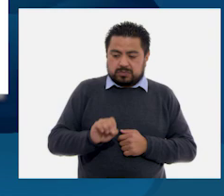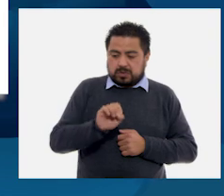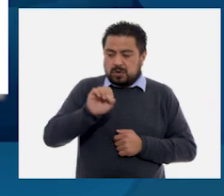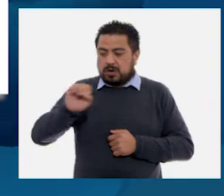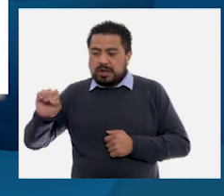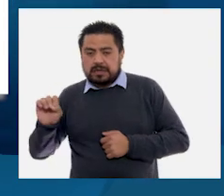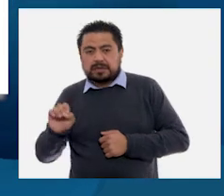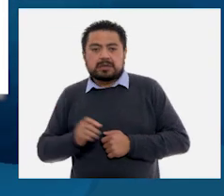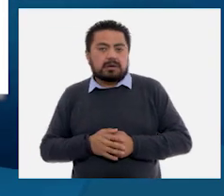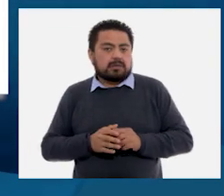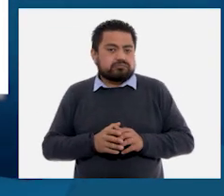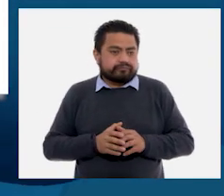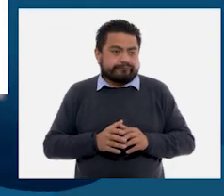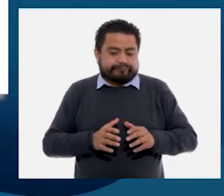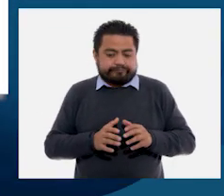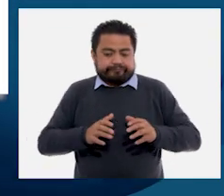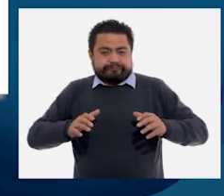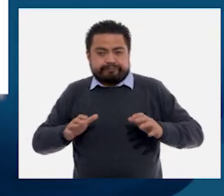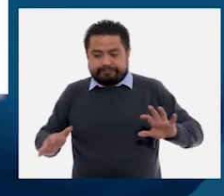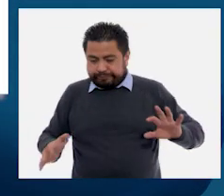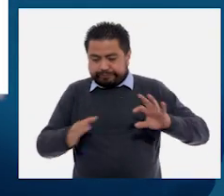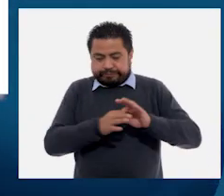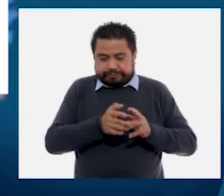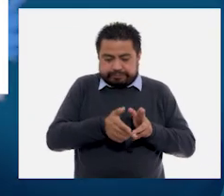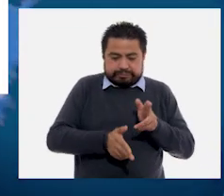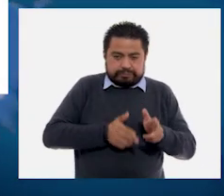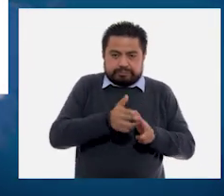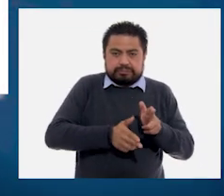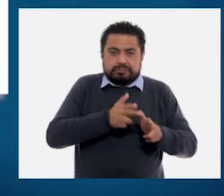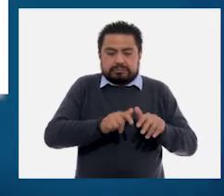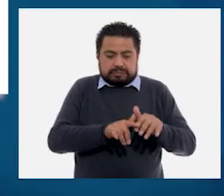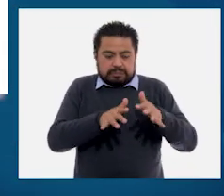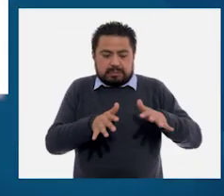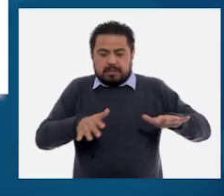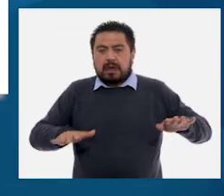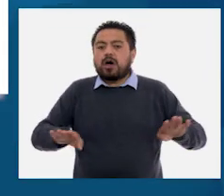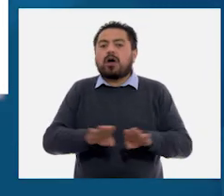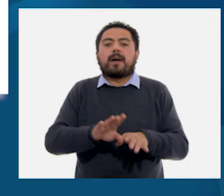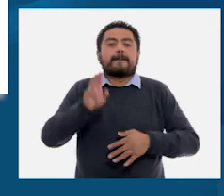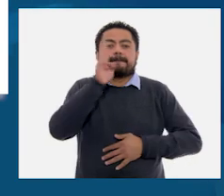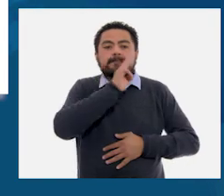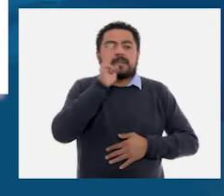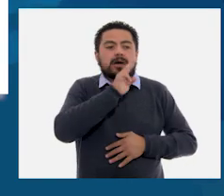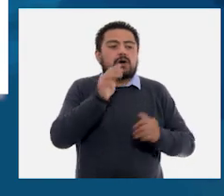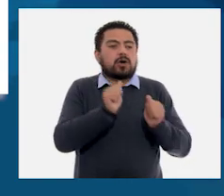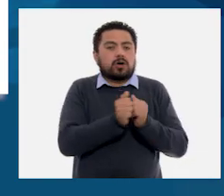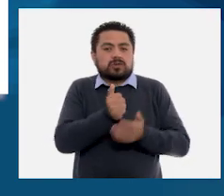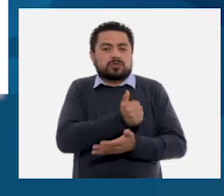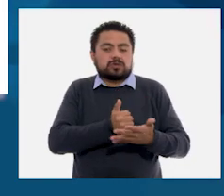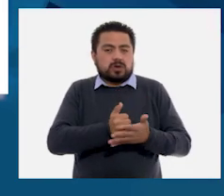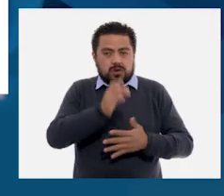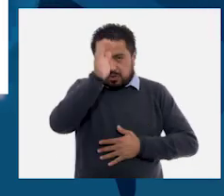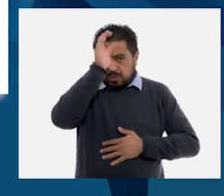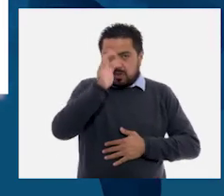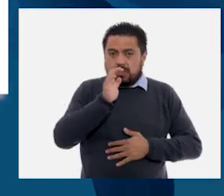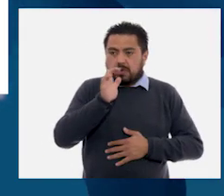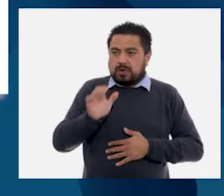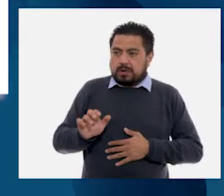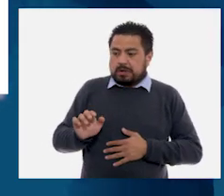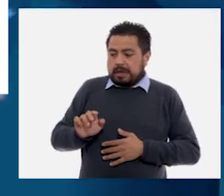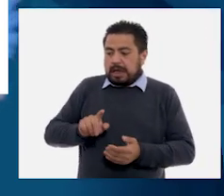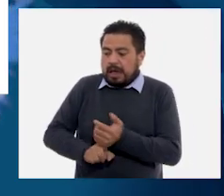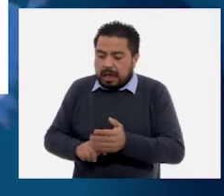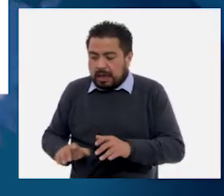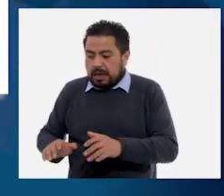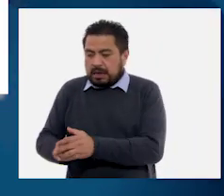ver el crecimiento de la línea que conectó las ciudades costeras como Mazatlán con ciudades del interior como Culiacán. En